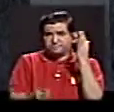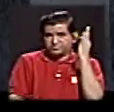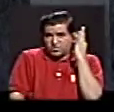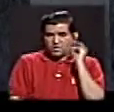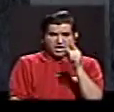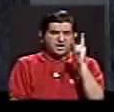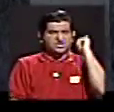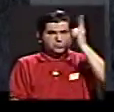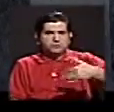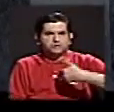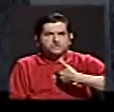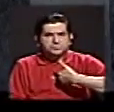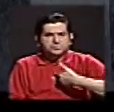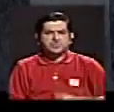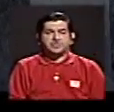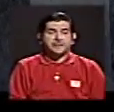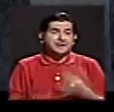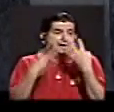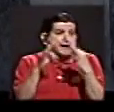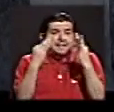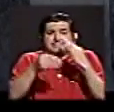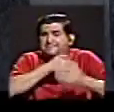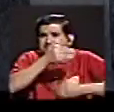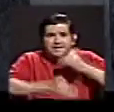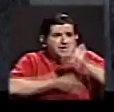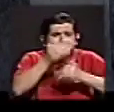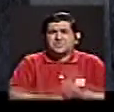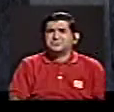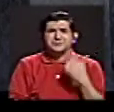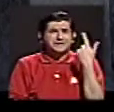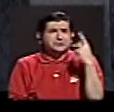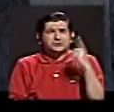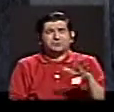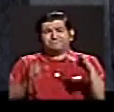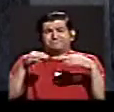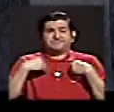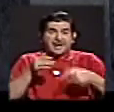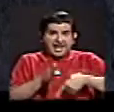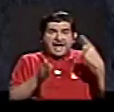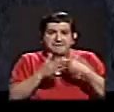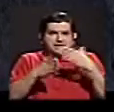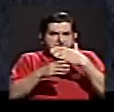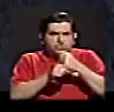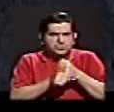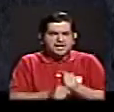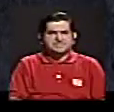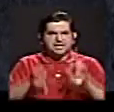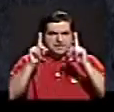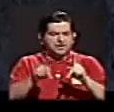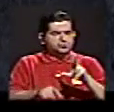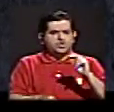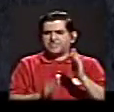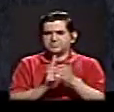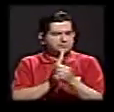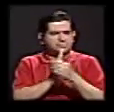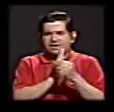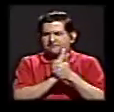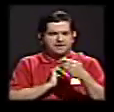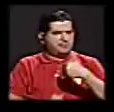mujeres se ven obligadas a recurrir a procedimientos riesgosos, a menudo realizados por proveedores no